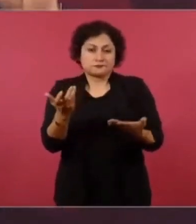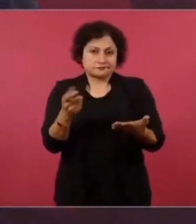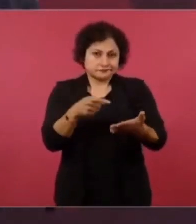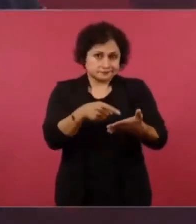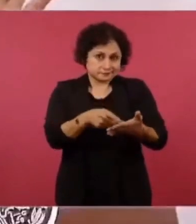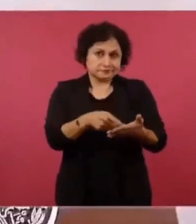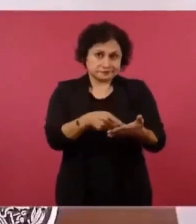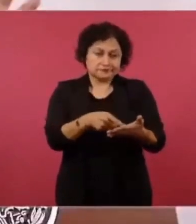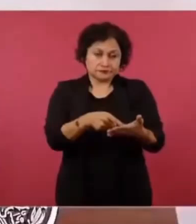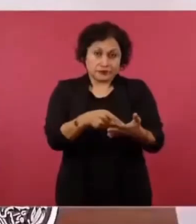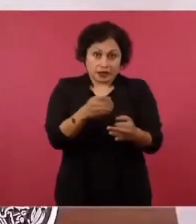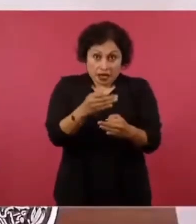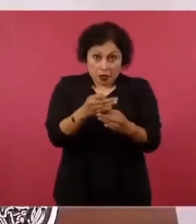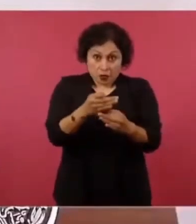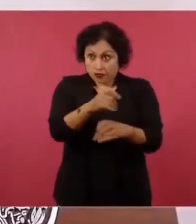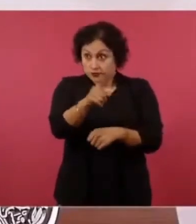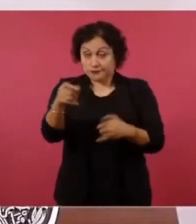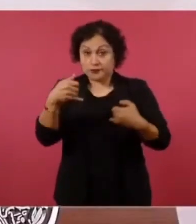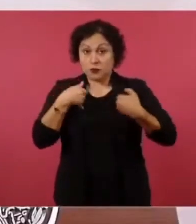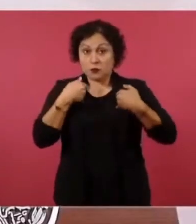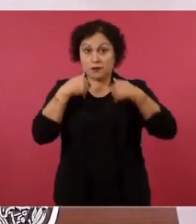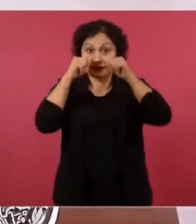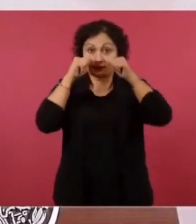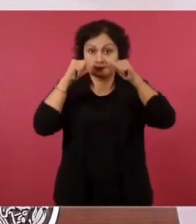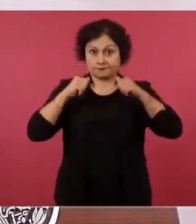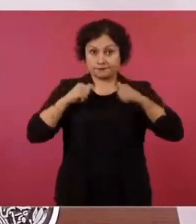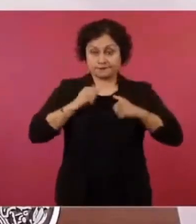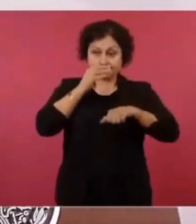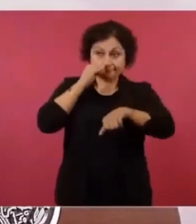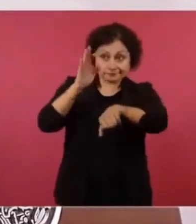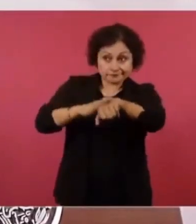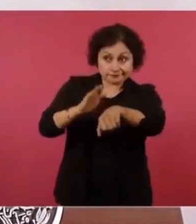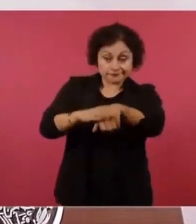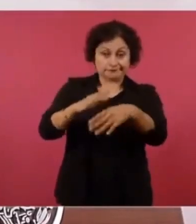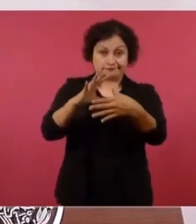esto para los jóvenes, ¿no? Para que no